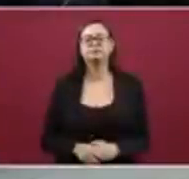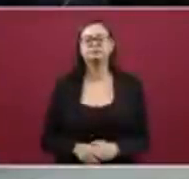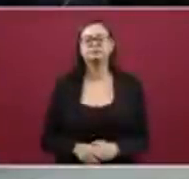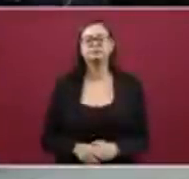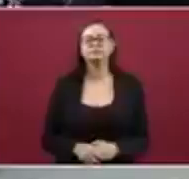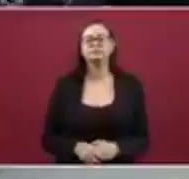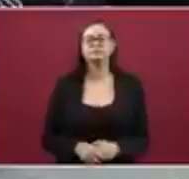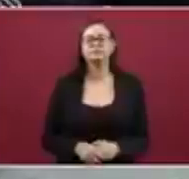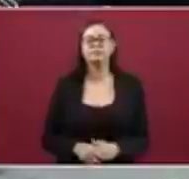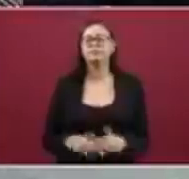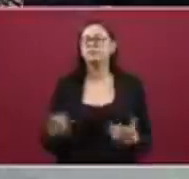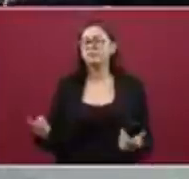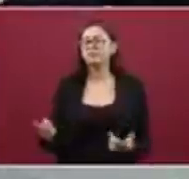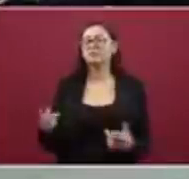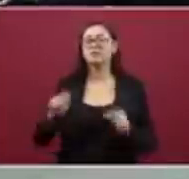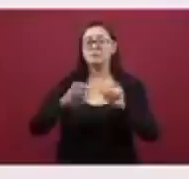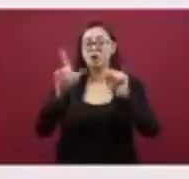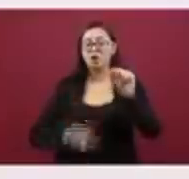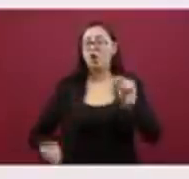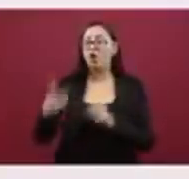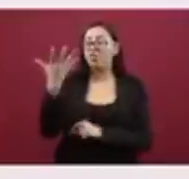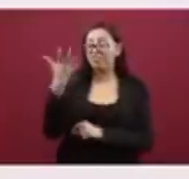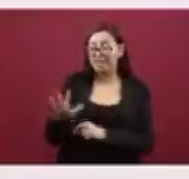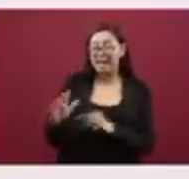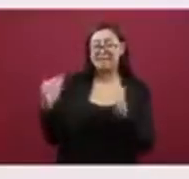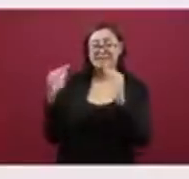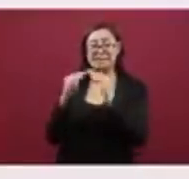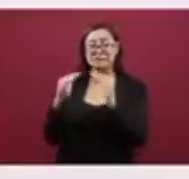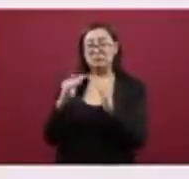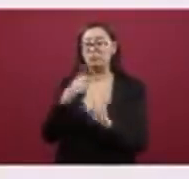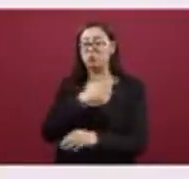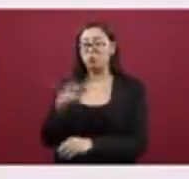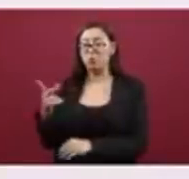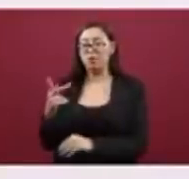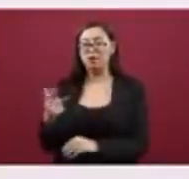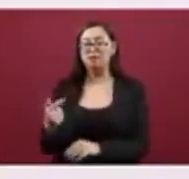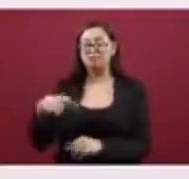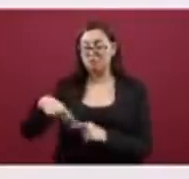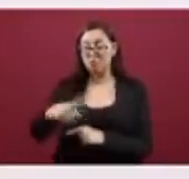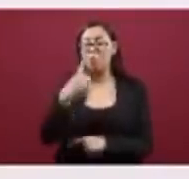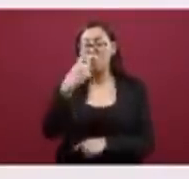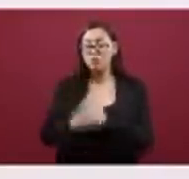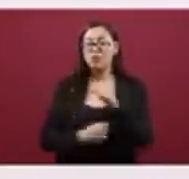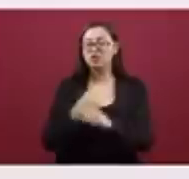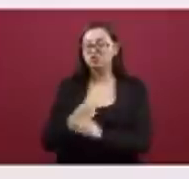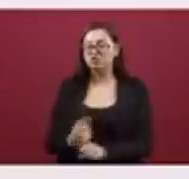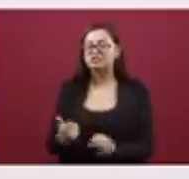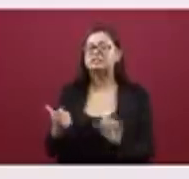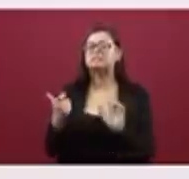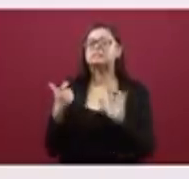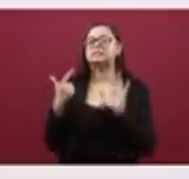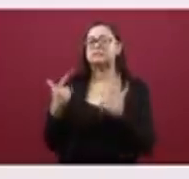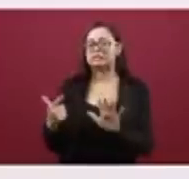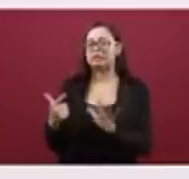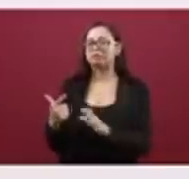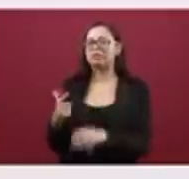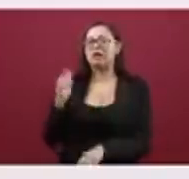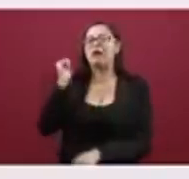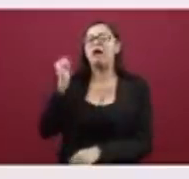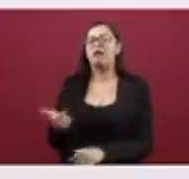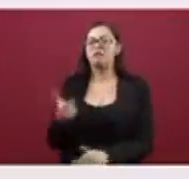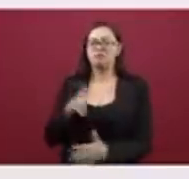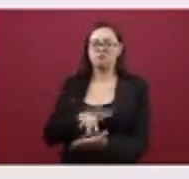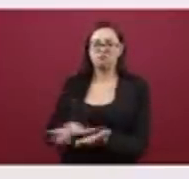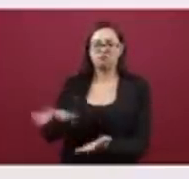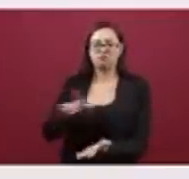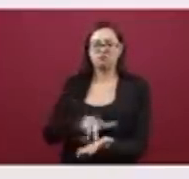pobres de méxico en 7 llegará este año cuando menos un apoyo para el bienestar